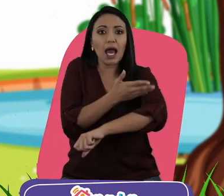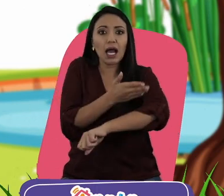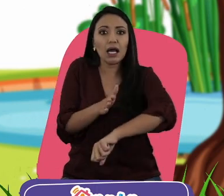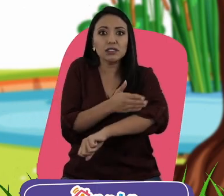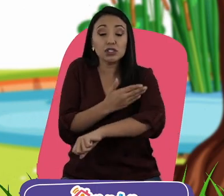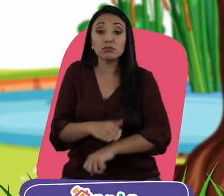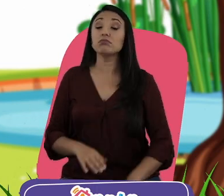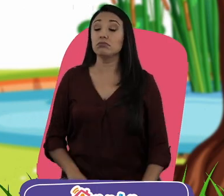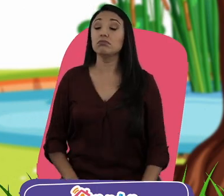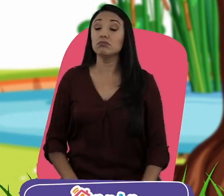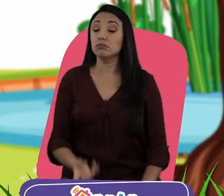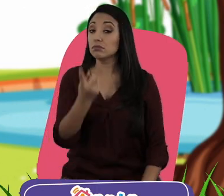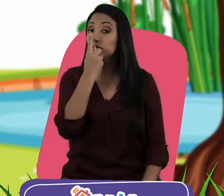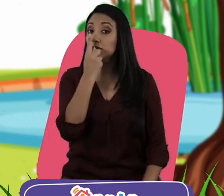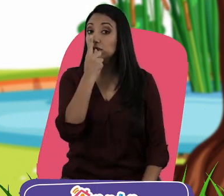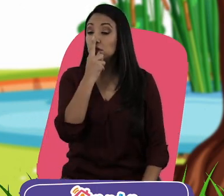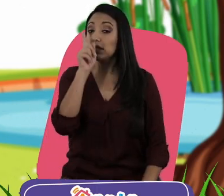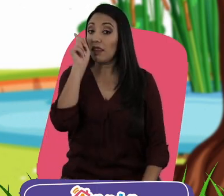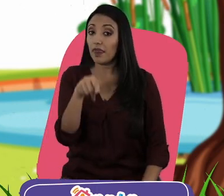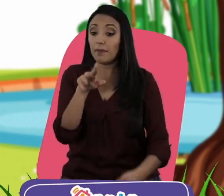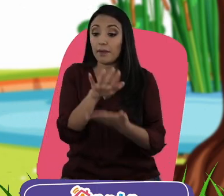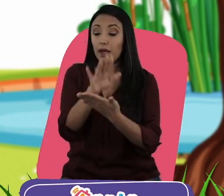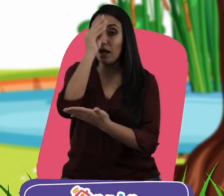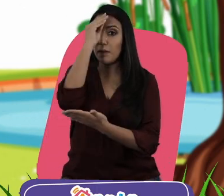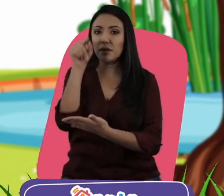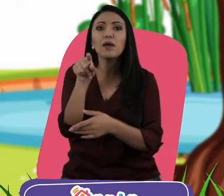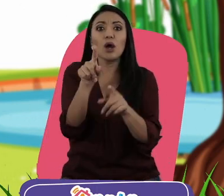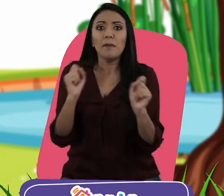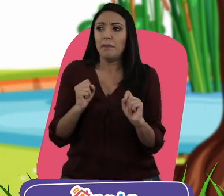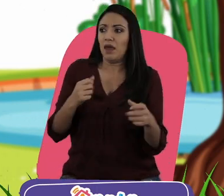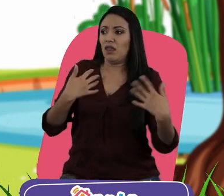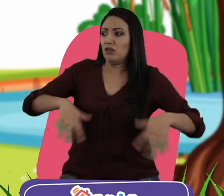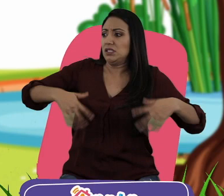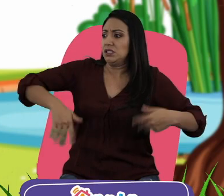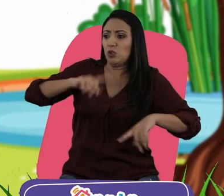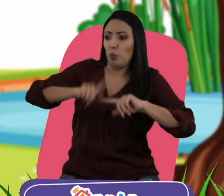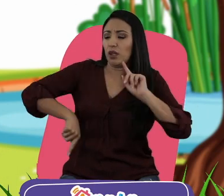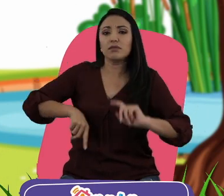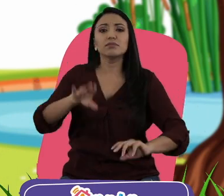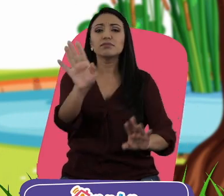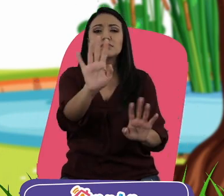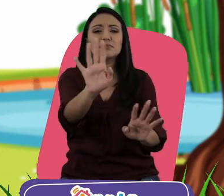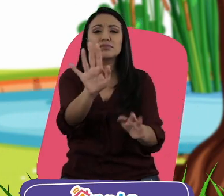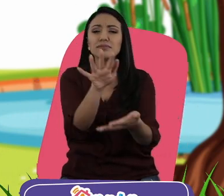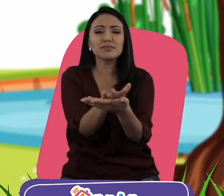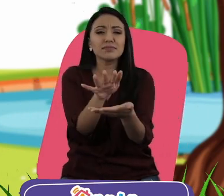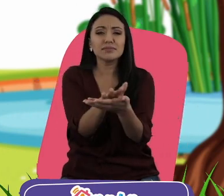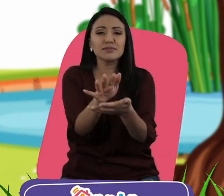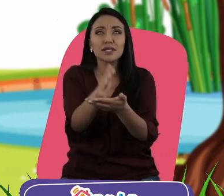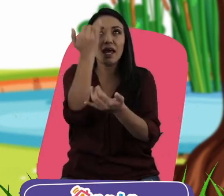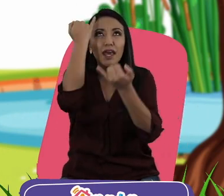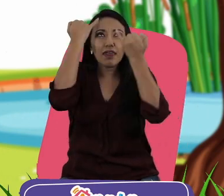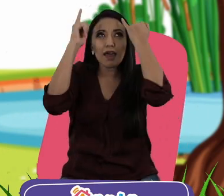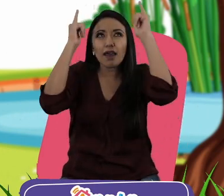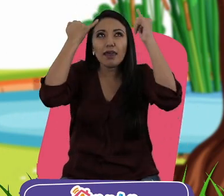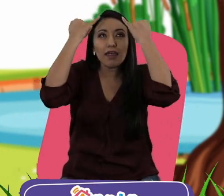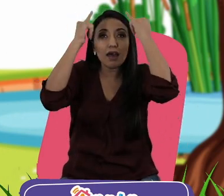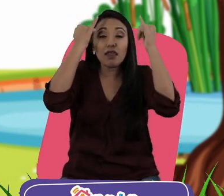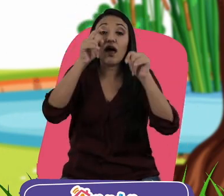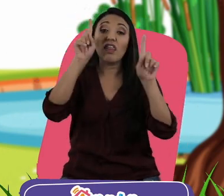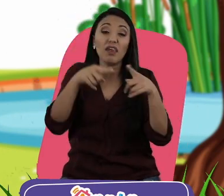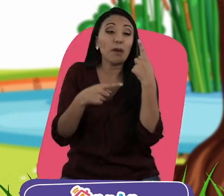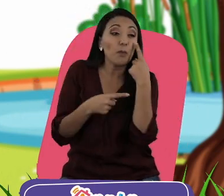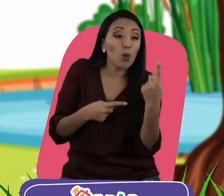demás. Hay algunos factores que tienen que ser tomados en cuenta. Pero no le tengan miedo a este proceso. Todo proceso creativo viene de la prueba y el